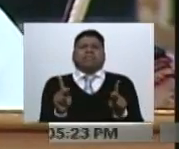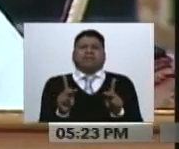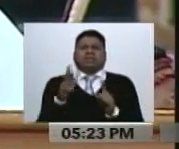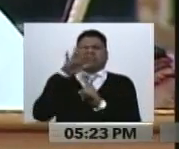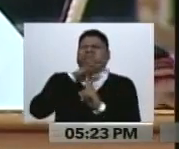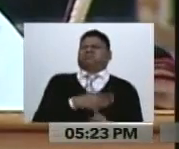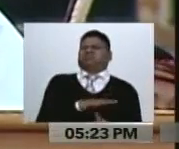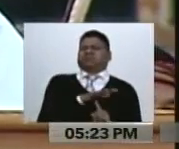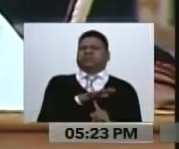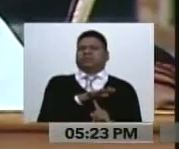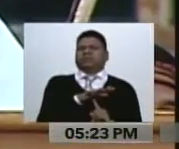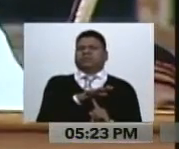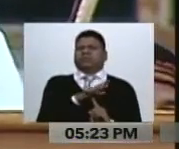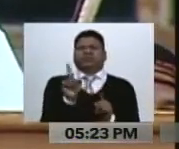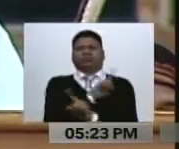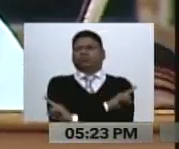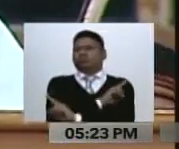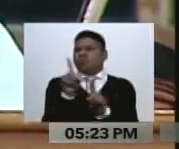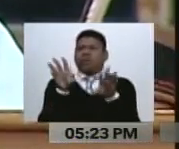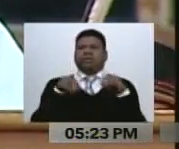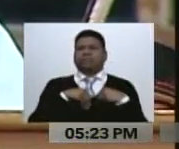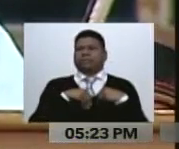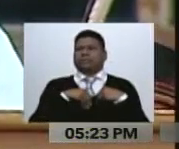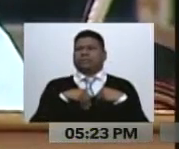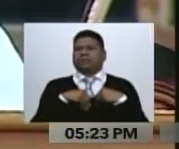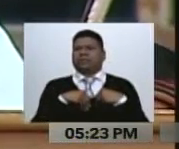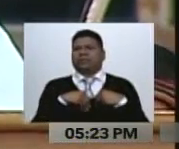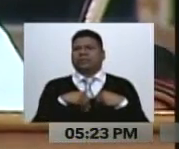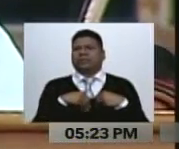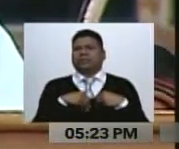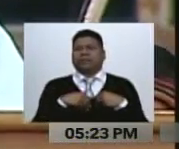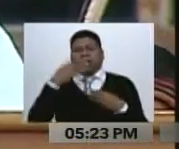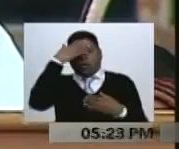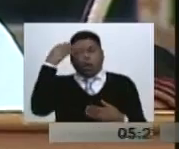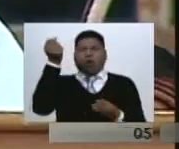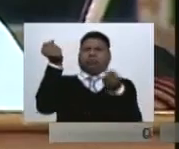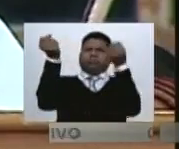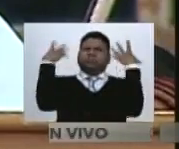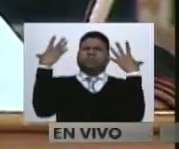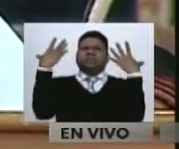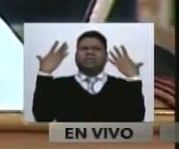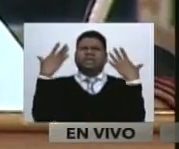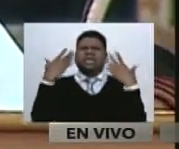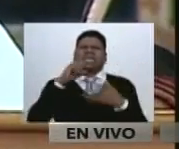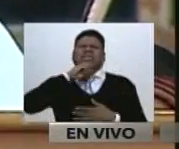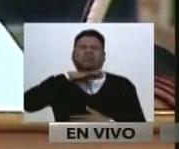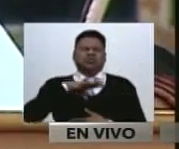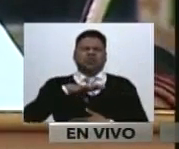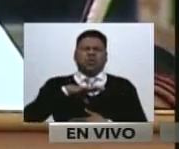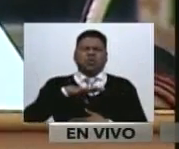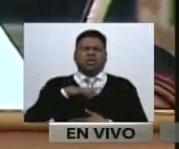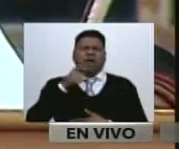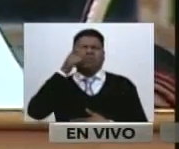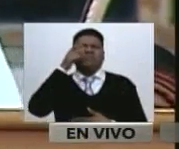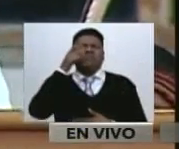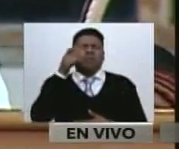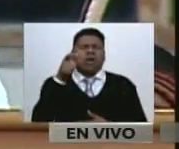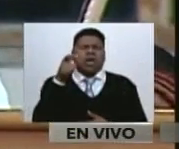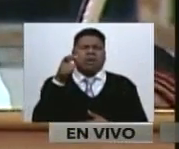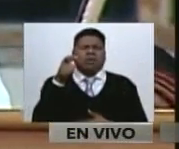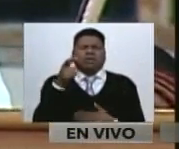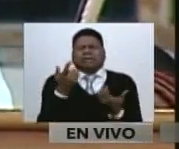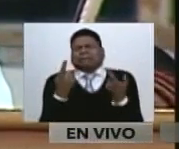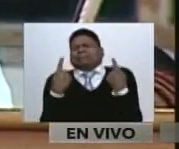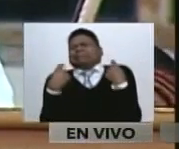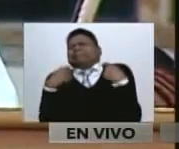pisoteen y que nos olviden y que pasemos a la historia como un pueblo que hizo un intento.